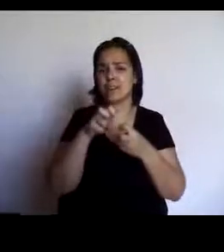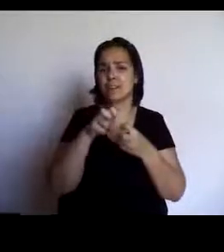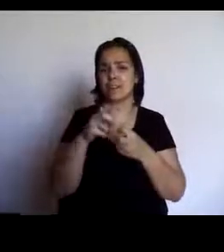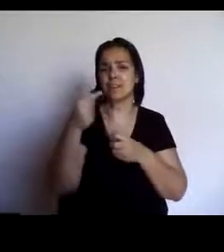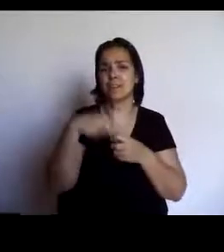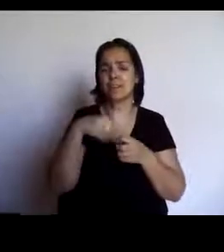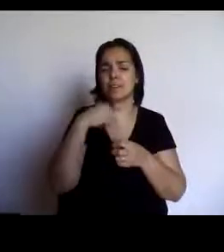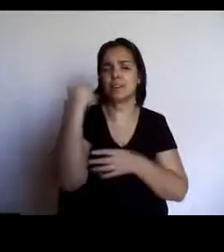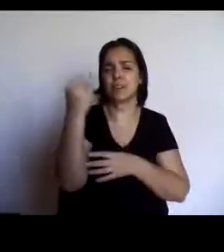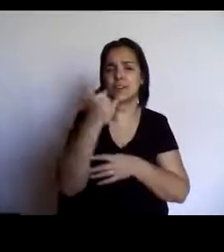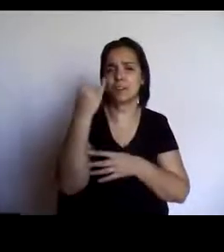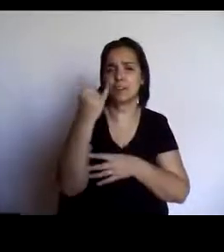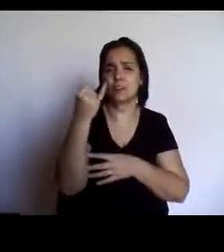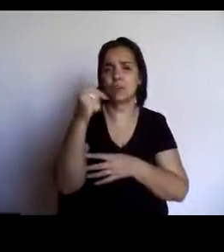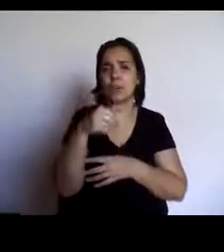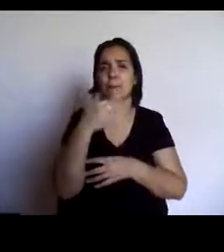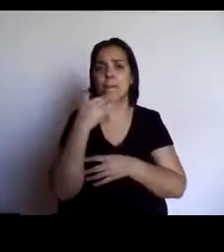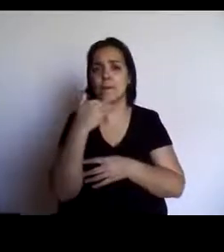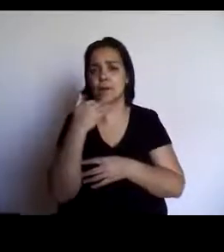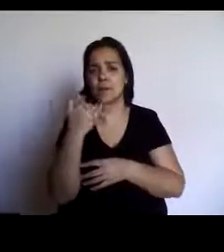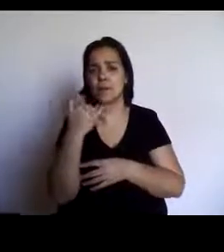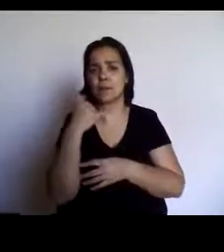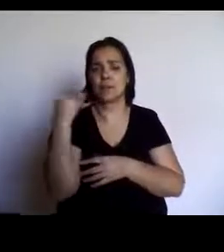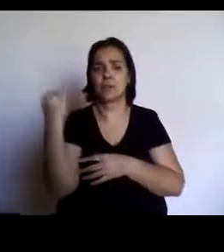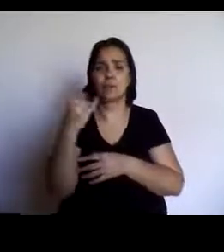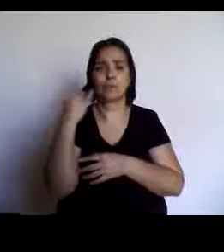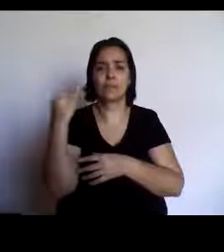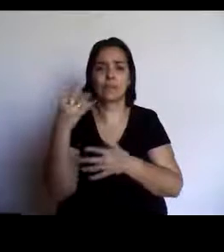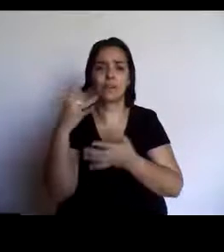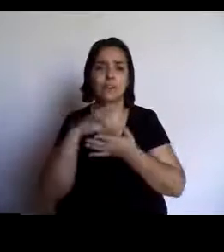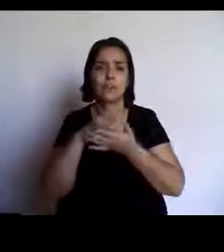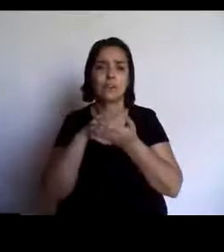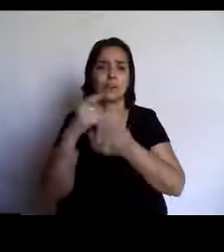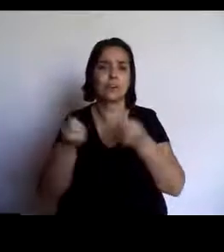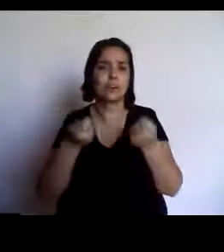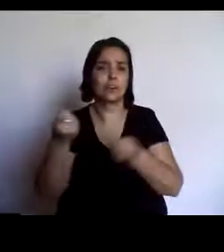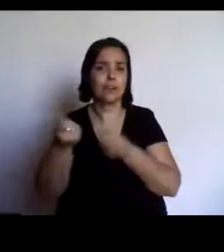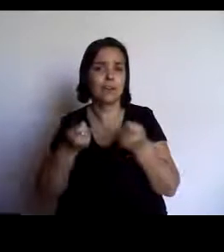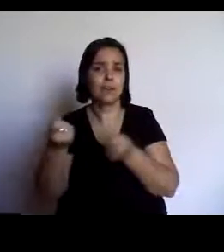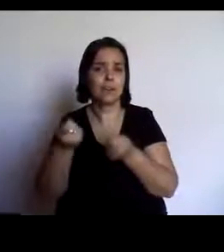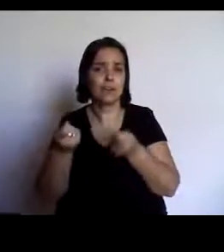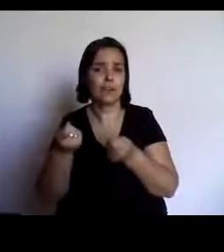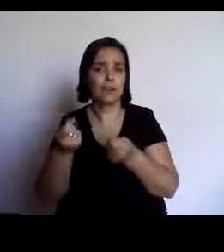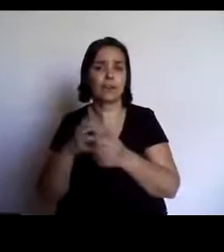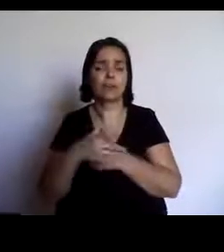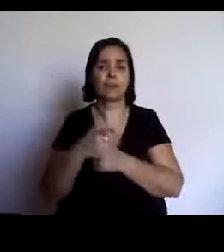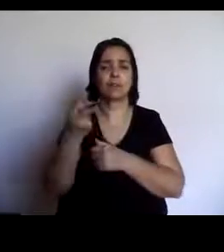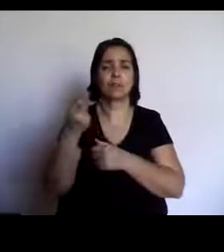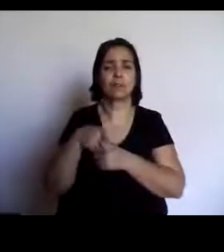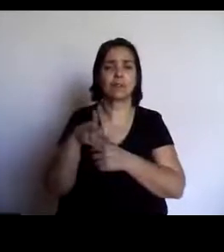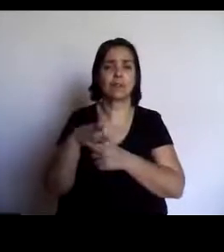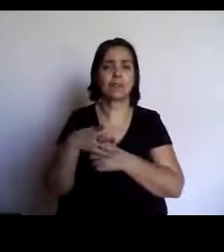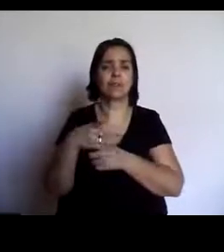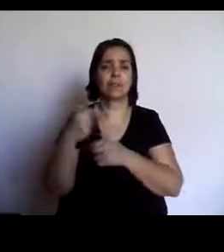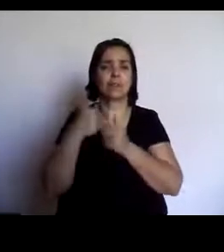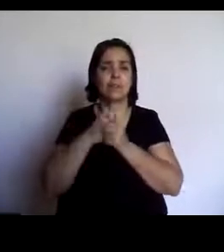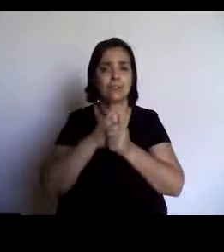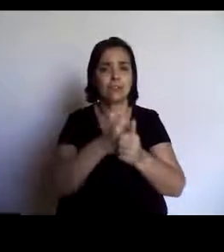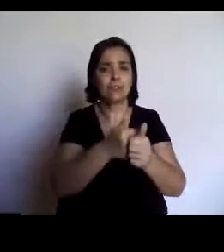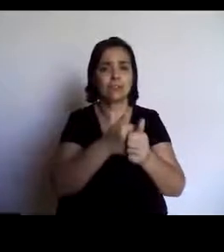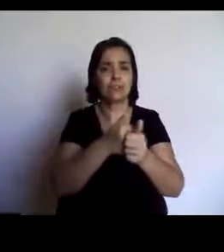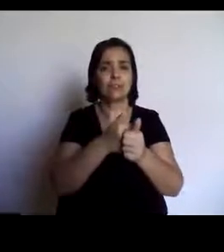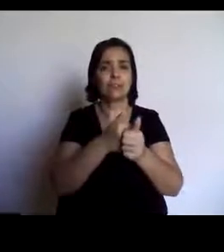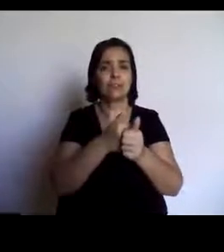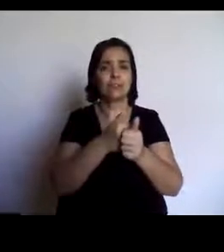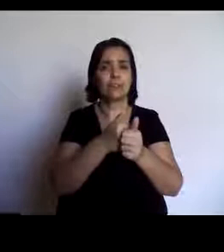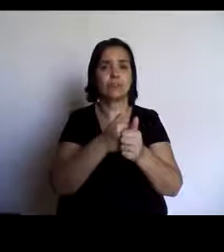Gestora de Mérida, la Jefatura del Servicio de Control de Fondos Finalistas, la Secretaría del Jurado Autonómico